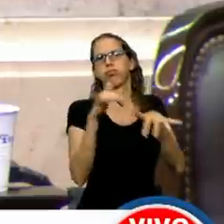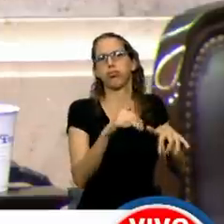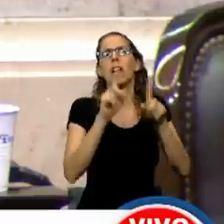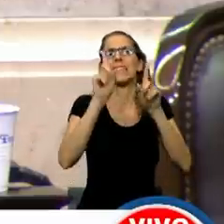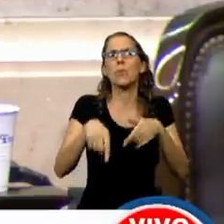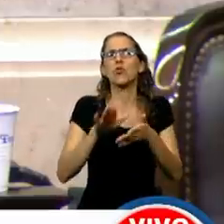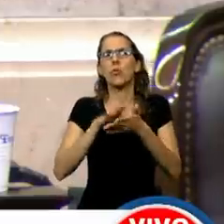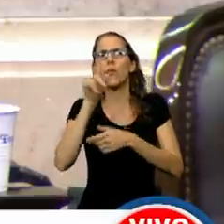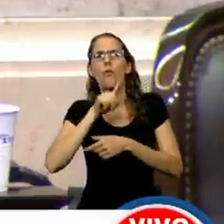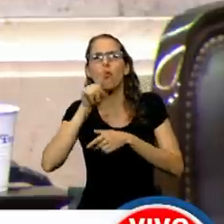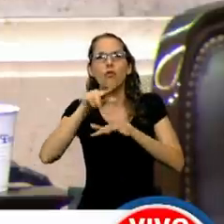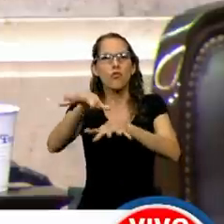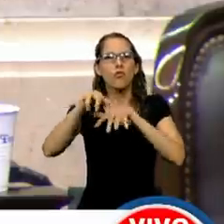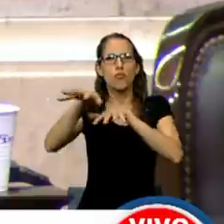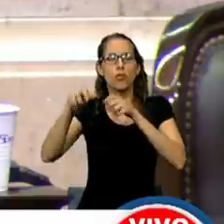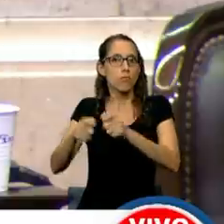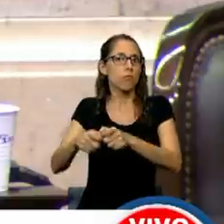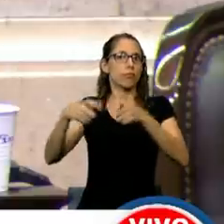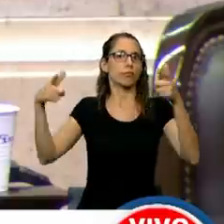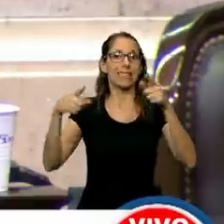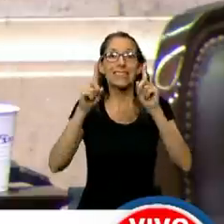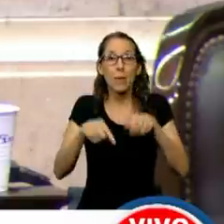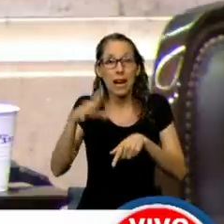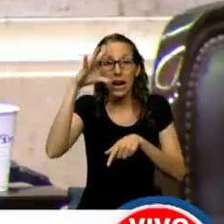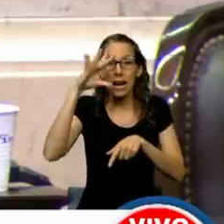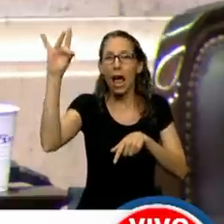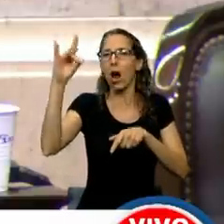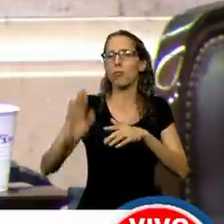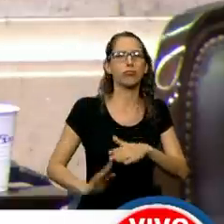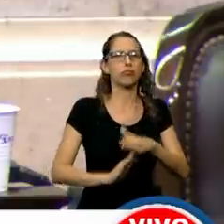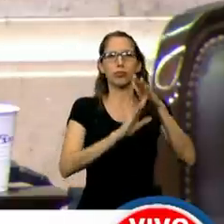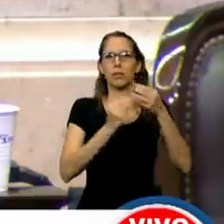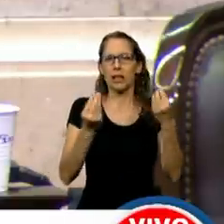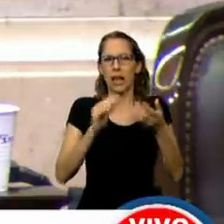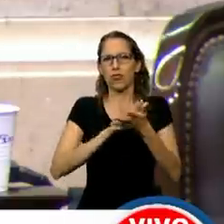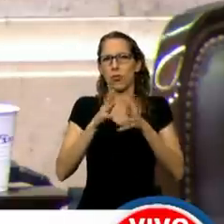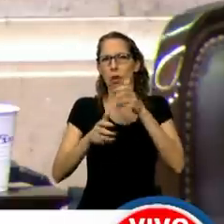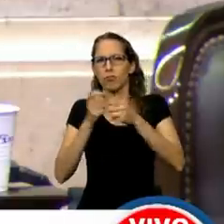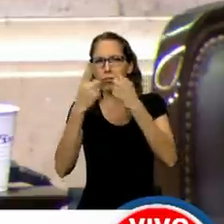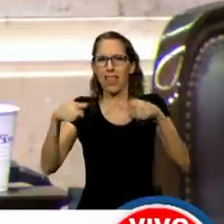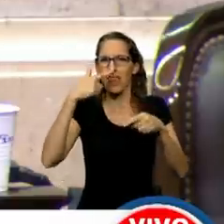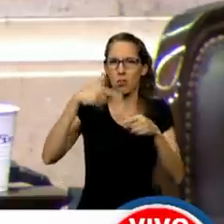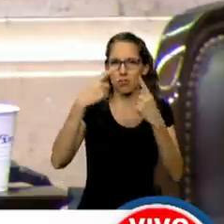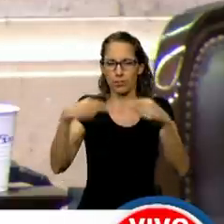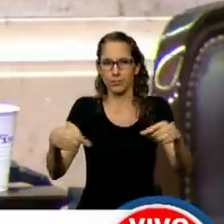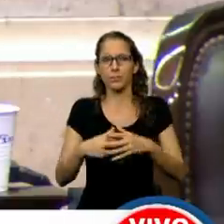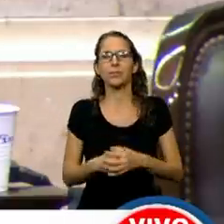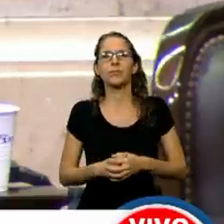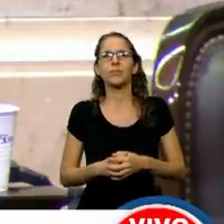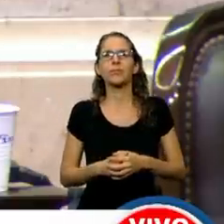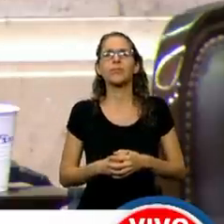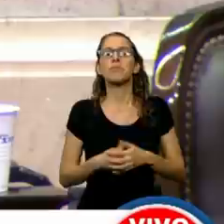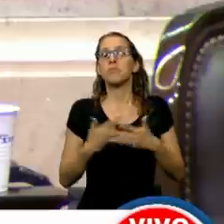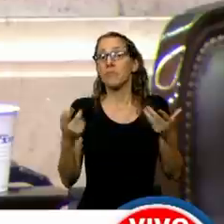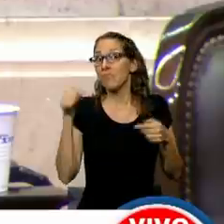y fundamentalmente hay niveles red con la actividad de hidrocarburos y esta situación se